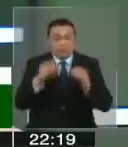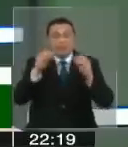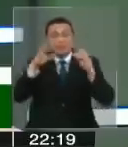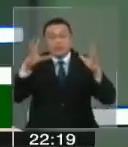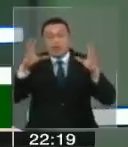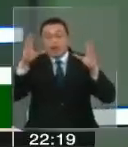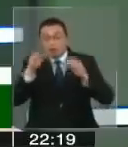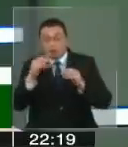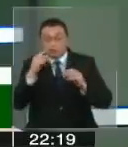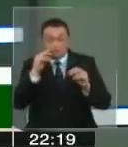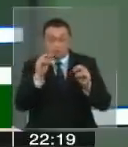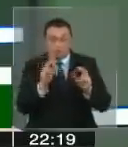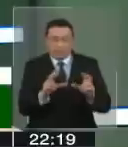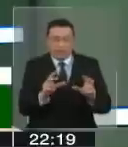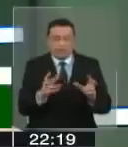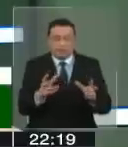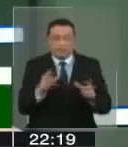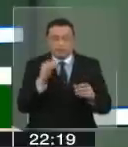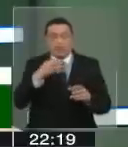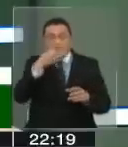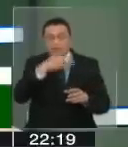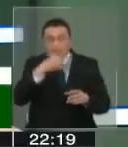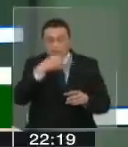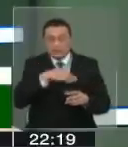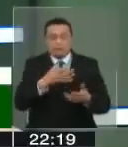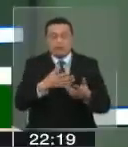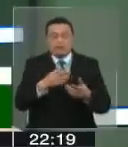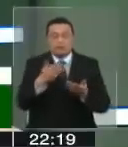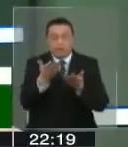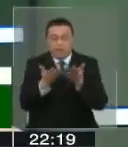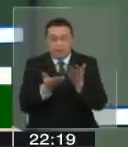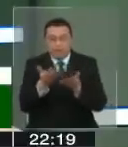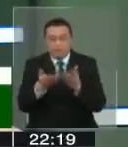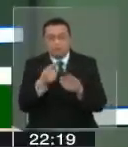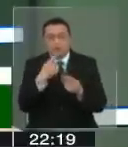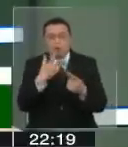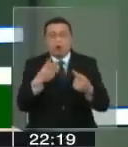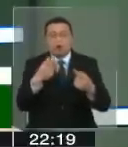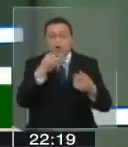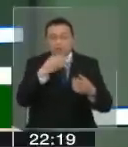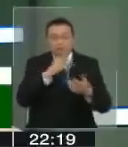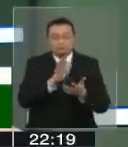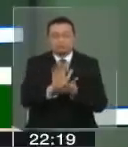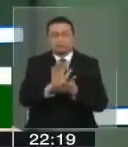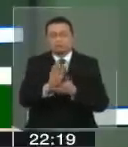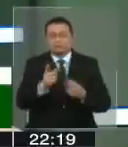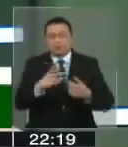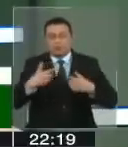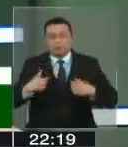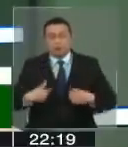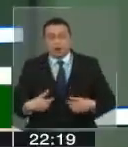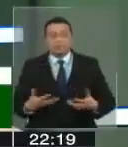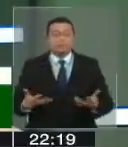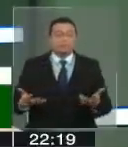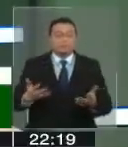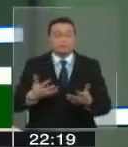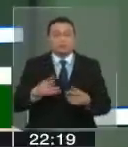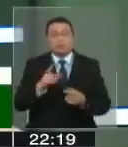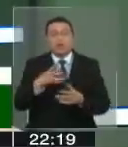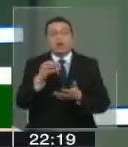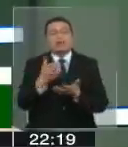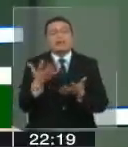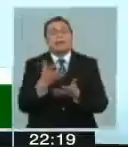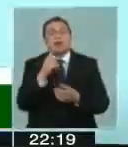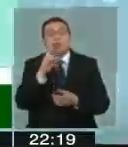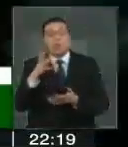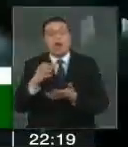de noche, que hay que estar usando medicamentos, evaluando las reacciones adversas a los medicamentos y la respuesta del niño. ¿Qué tipo de medicamentos se